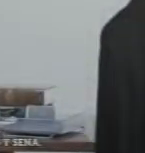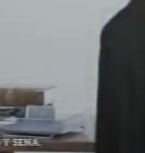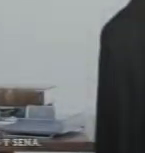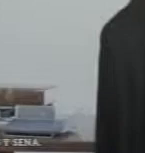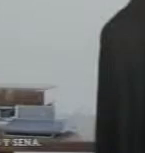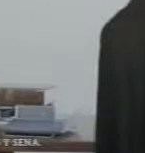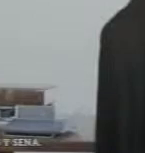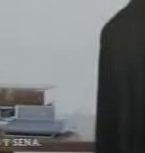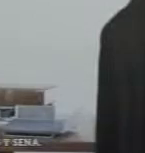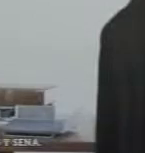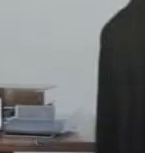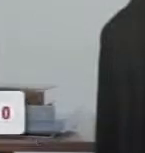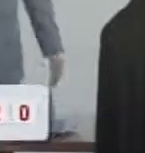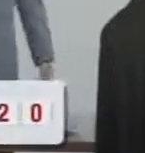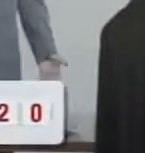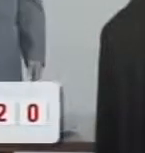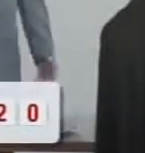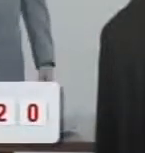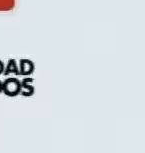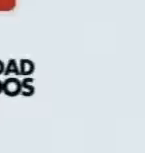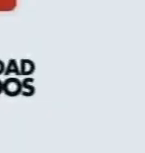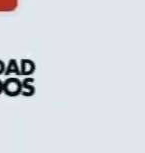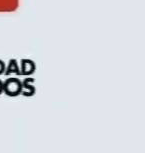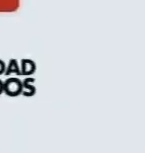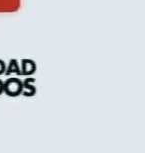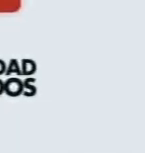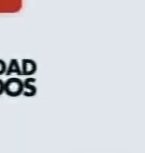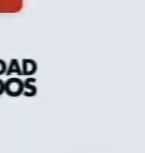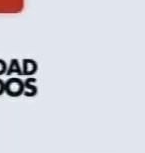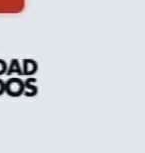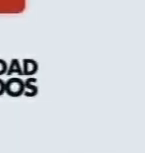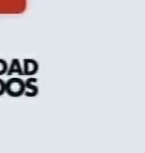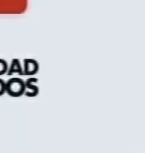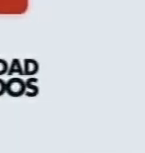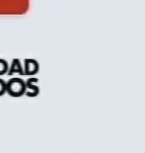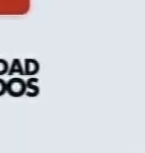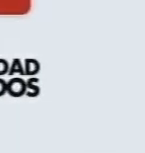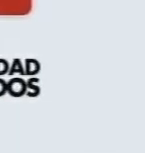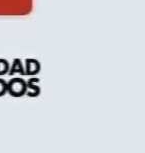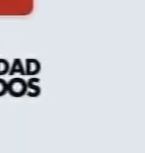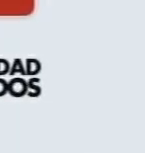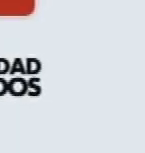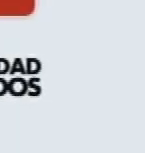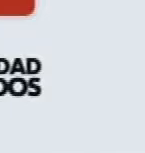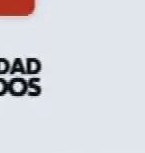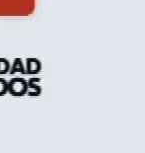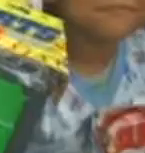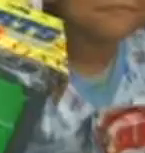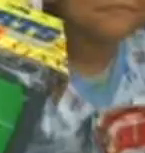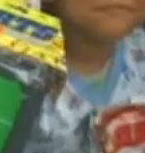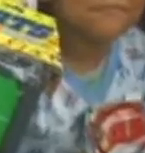construcción de una paz estable y duradera. Gobierno de Colombia, Ministerio del Trabajo. El trabajo como debe ser.